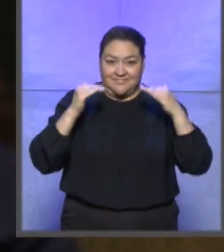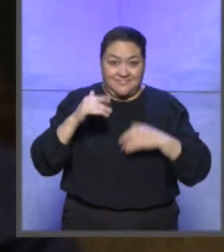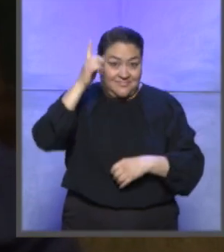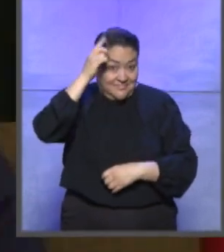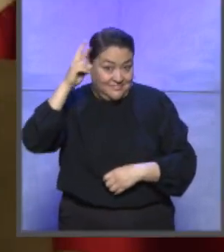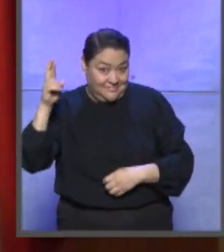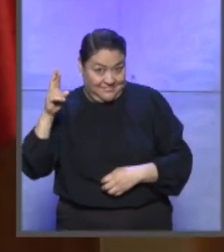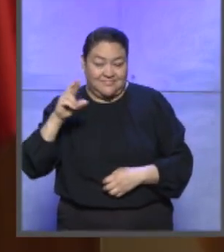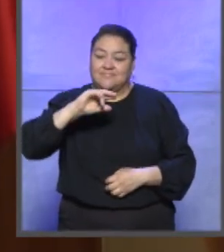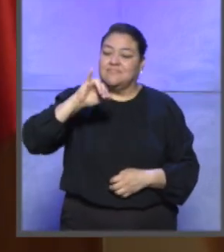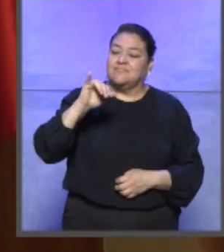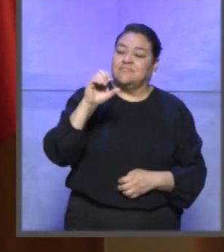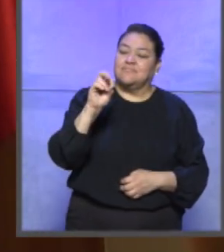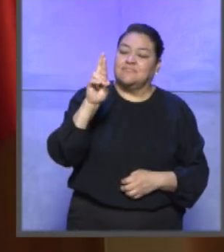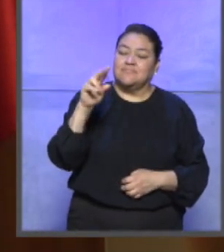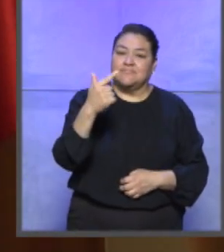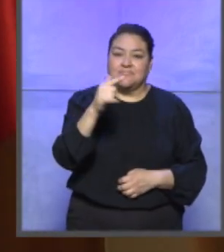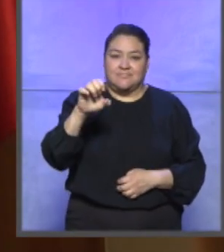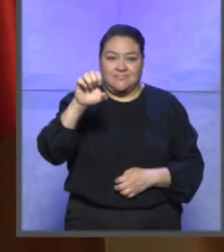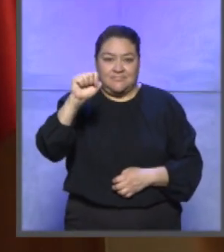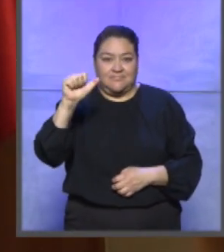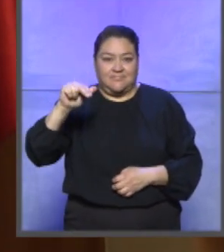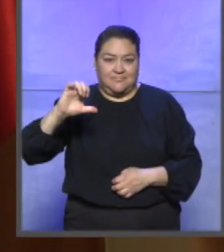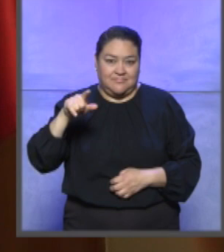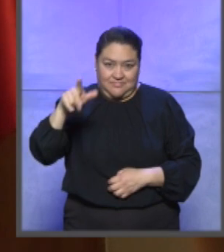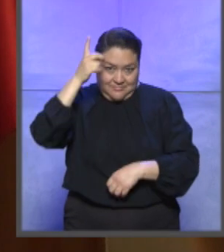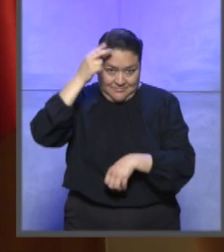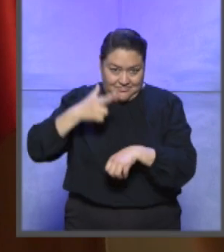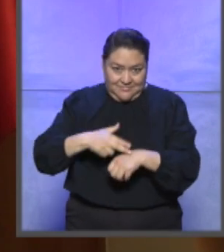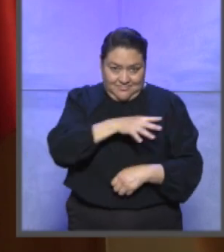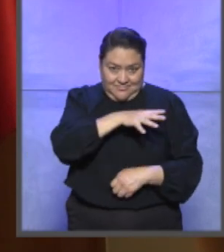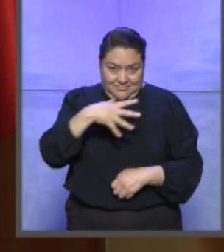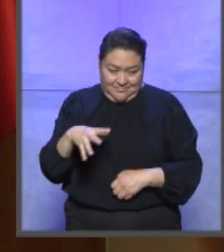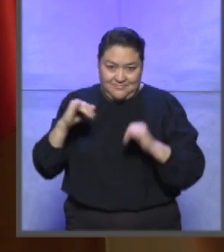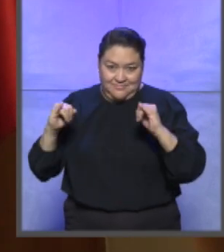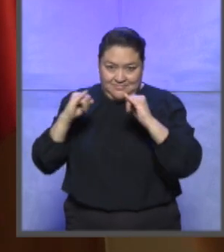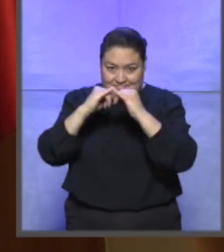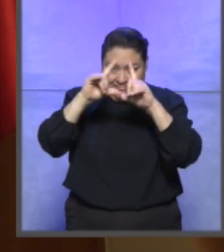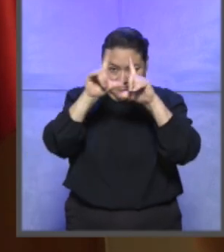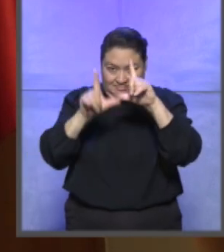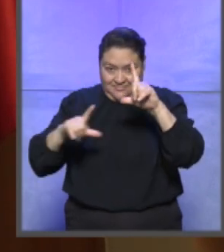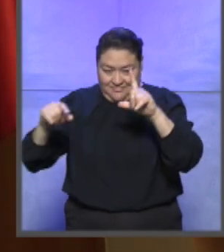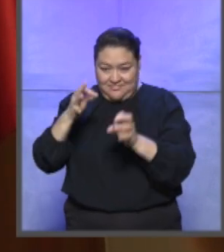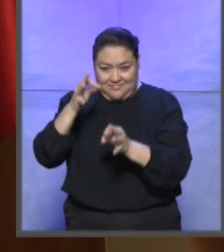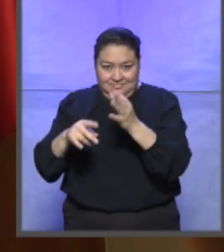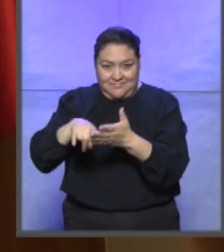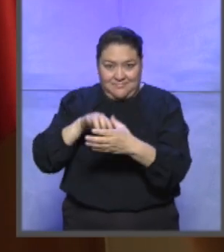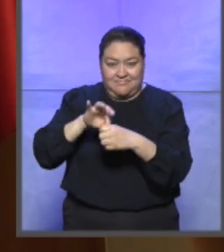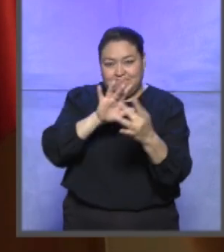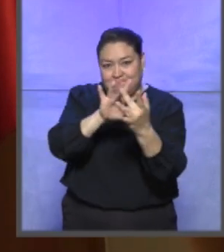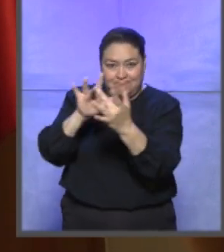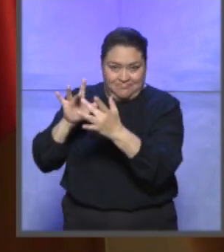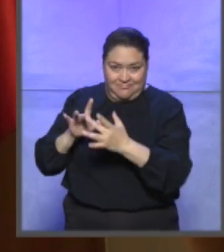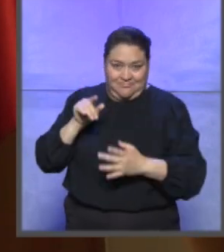Y el doctor Jorge Sánchez Morales, director general de las Relaciones Institucionales Nacionales del Tribunal